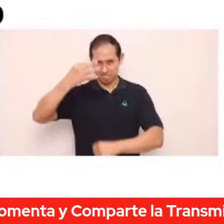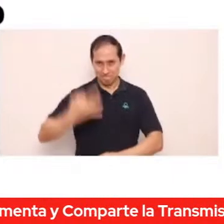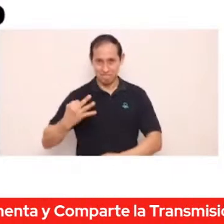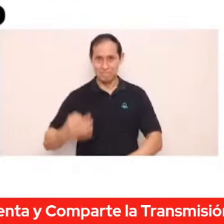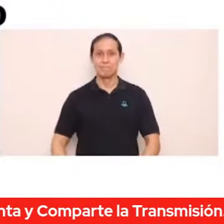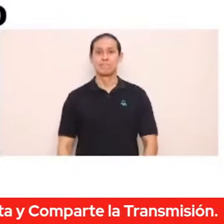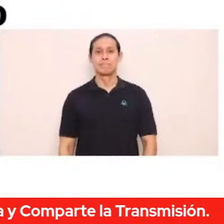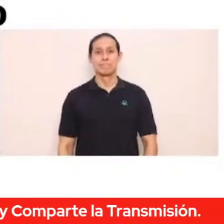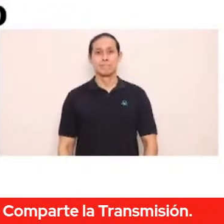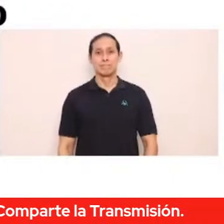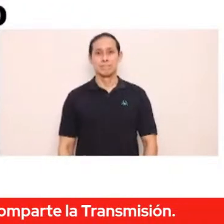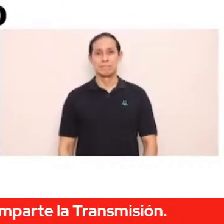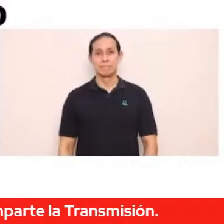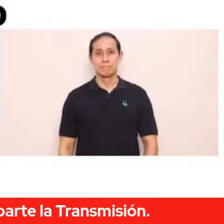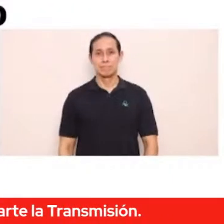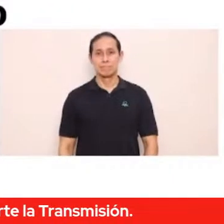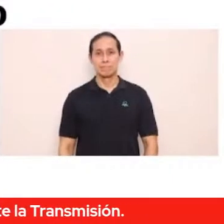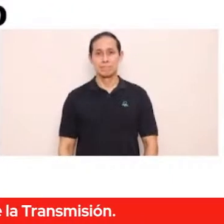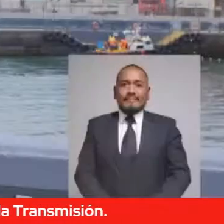Seguro.